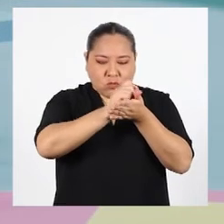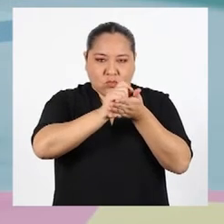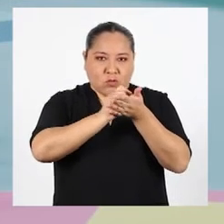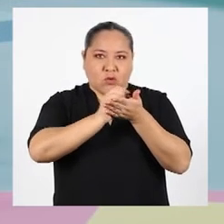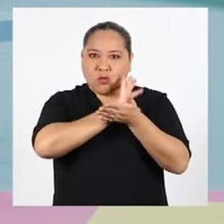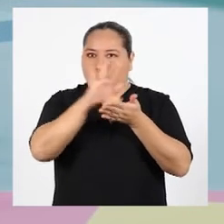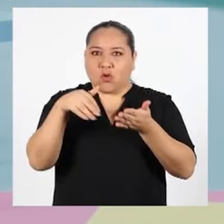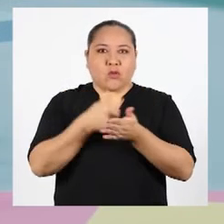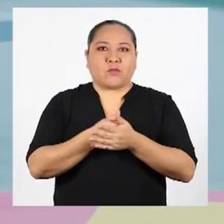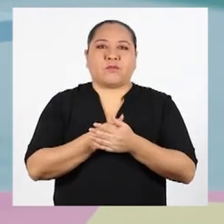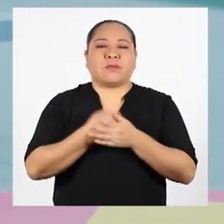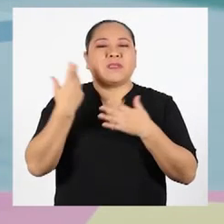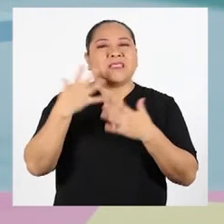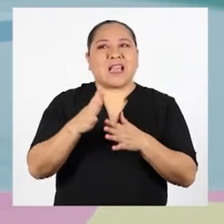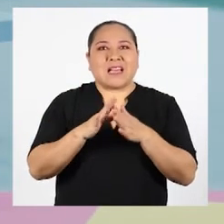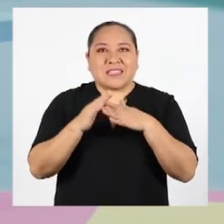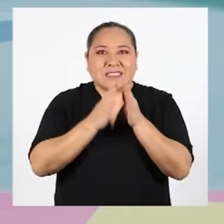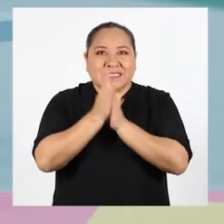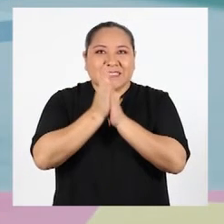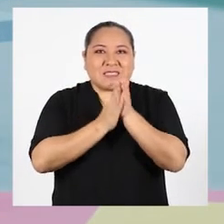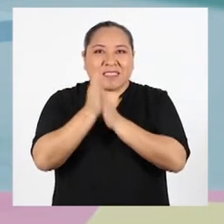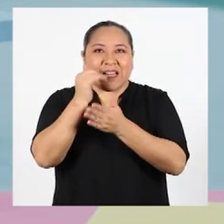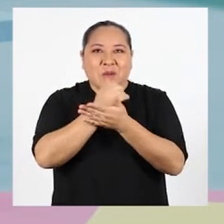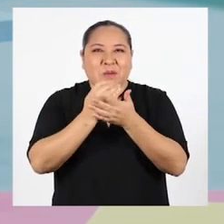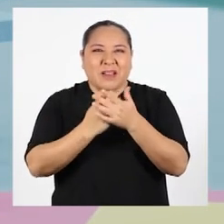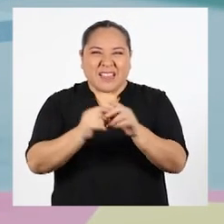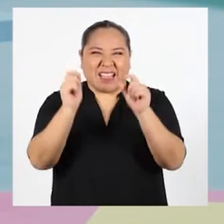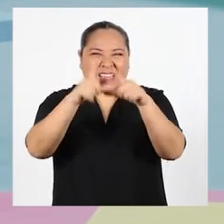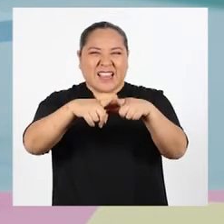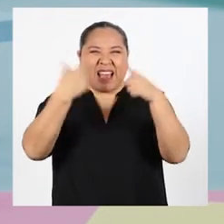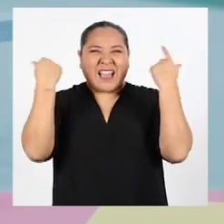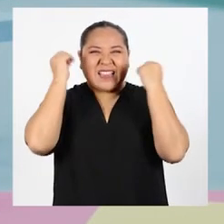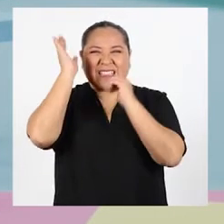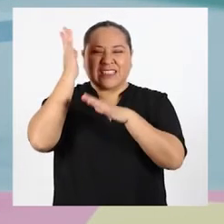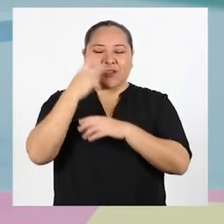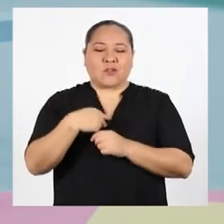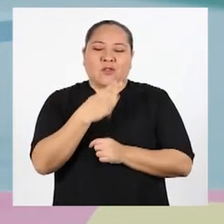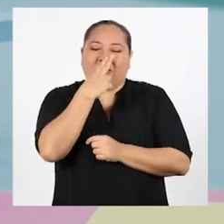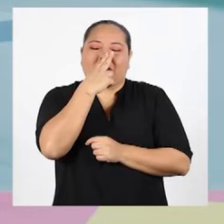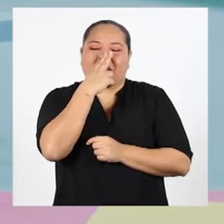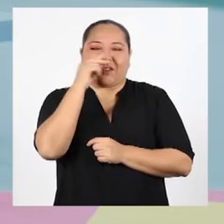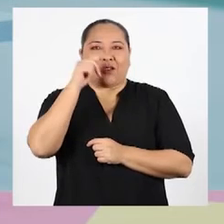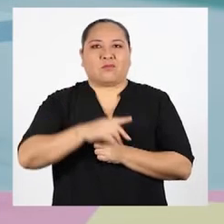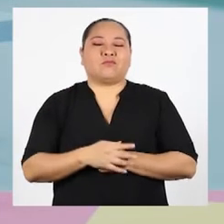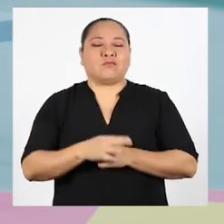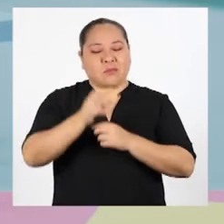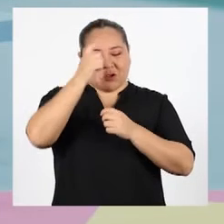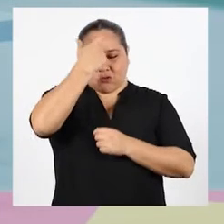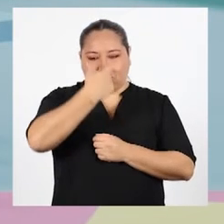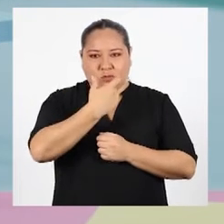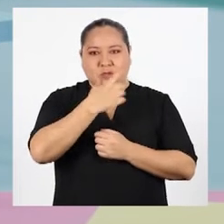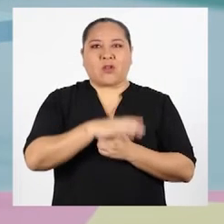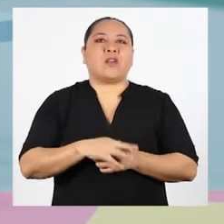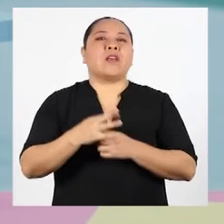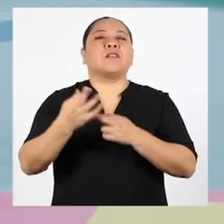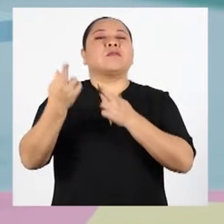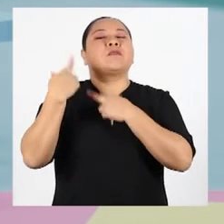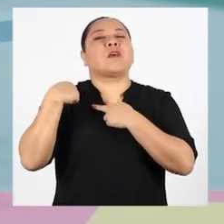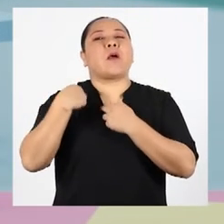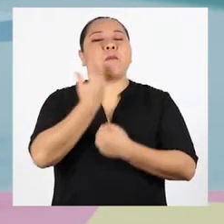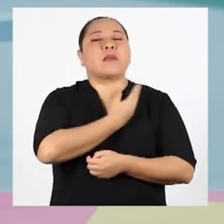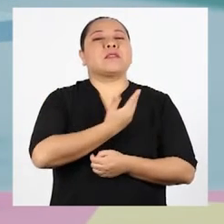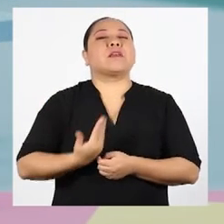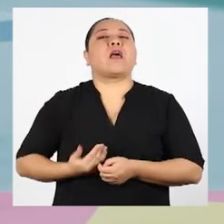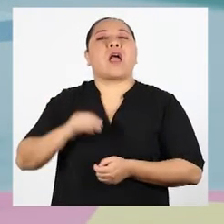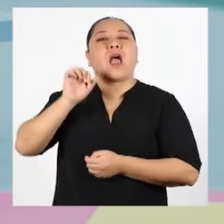nota de todo. Ya se viene el gran discurso de Tocino, ciudadano responsable y presidente